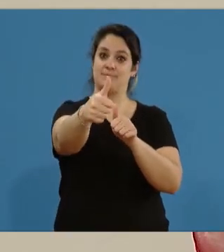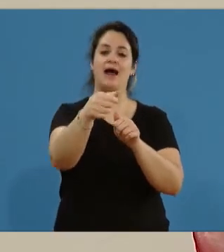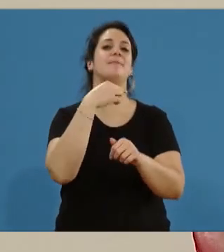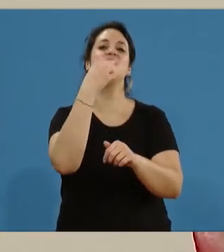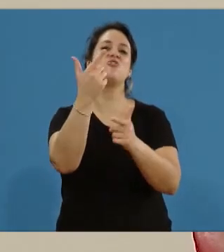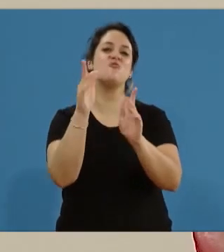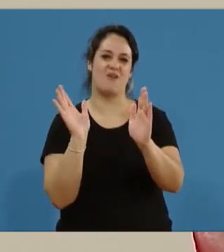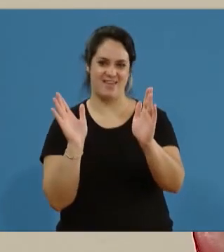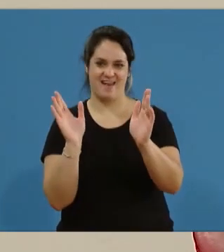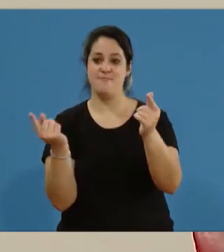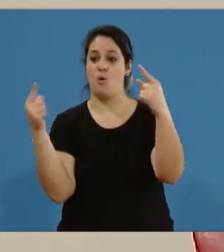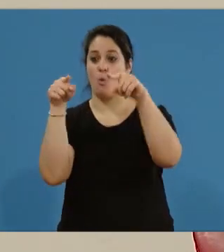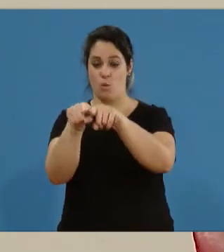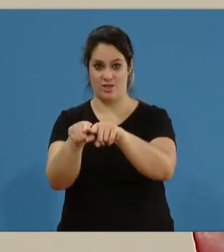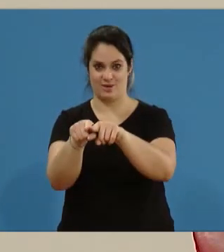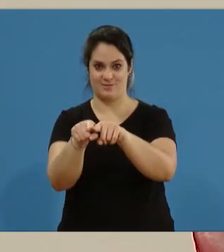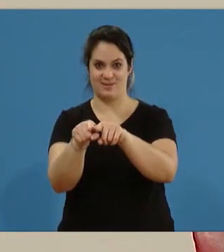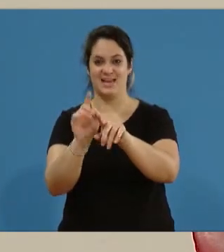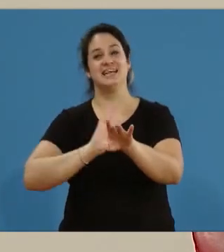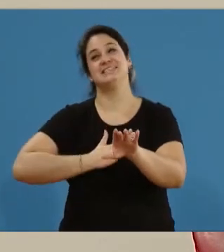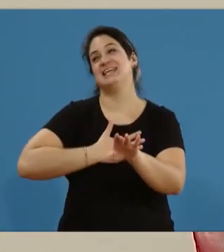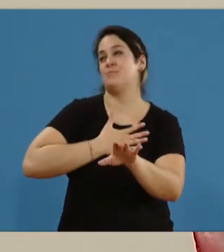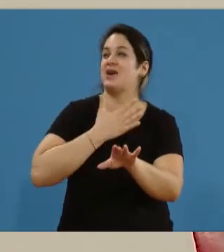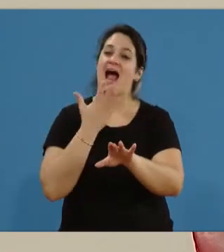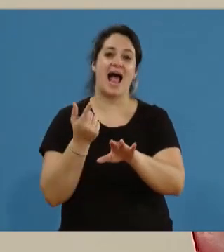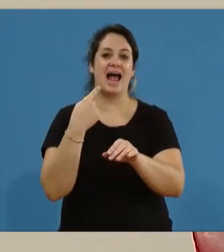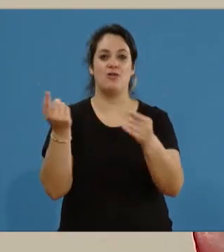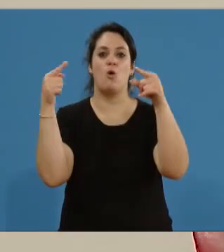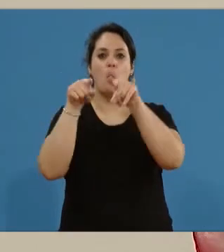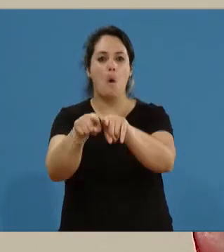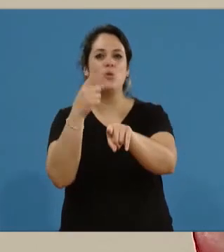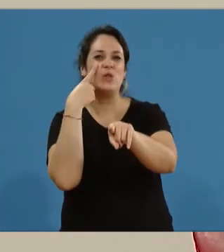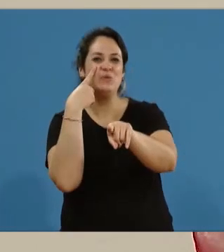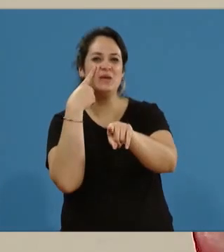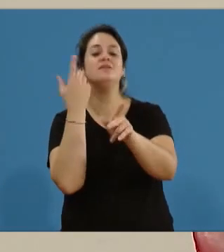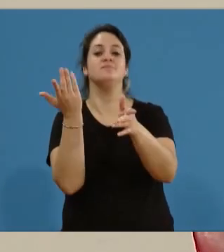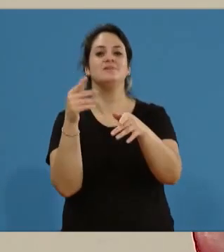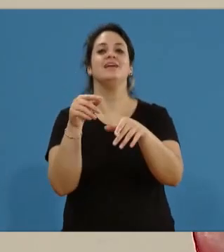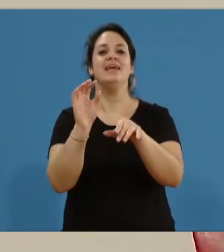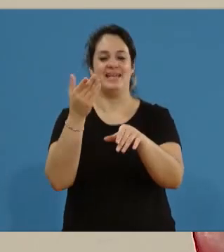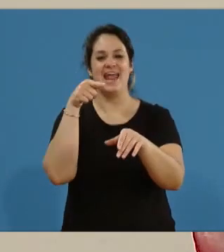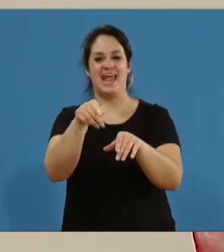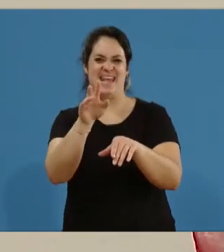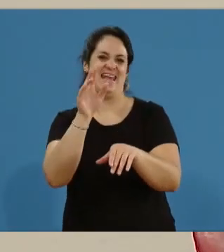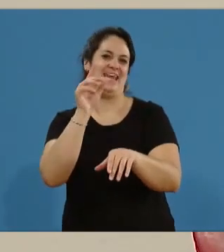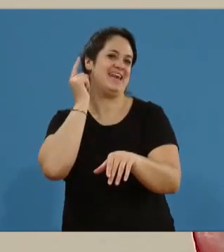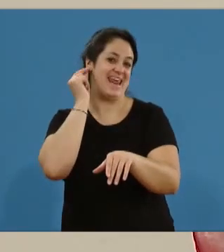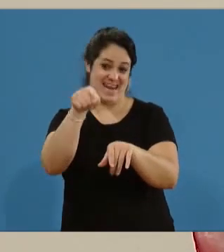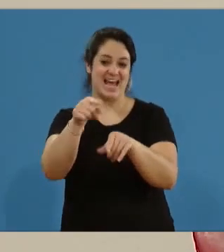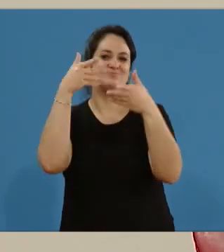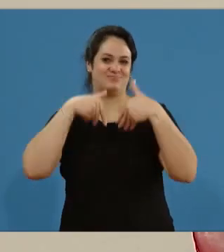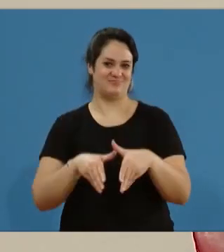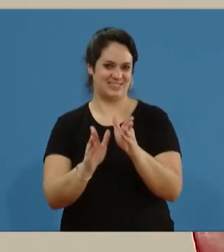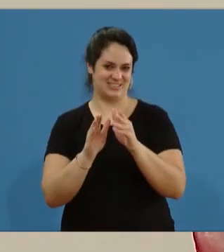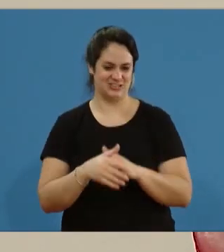no tenía hijos. Se enamoraron, se fueron a vivir juntos y a los 2 años nació ella.